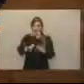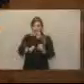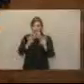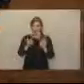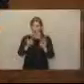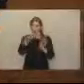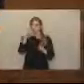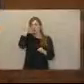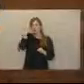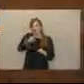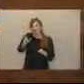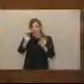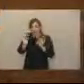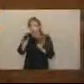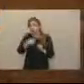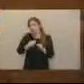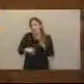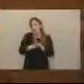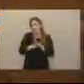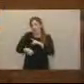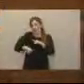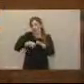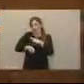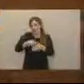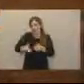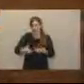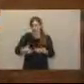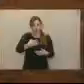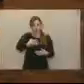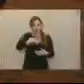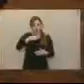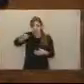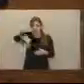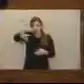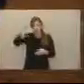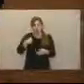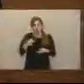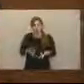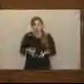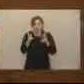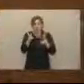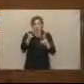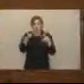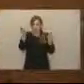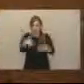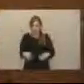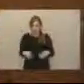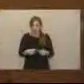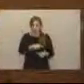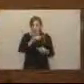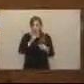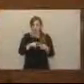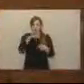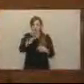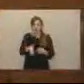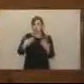seguir al frente de esa gestión porque son las mismas que propiciaron o permitieron ese descontrol. La segunda razón es que esto estaba